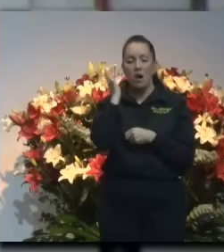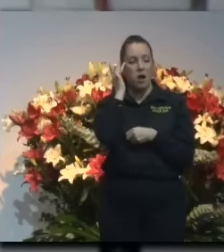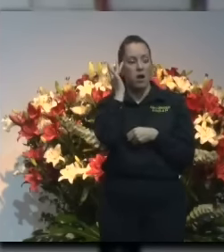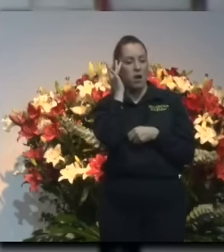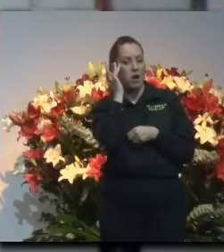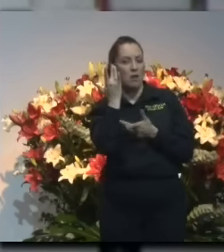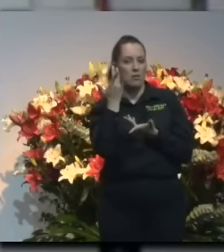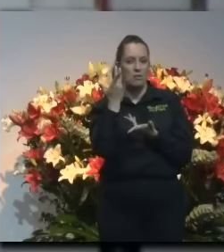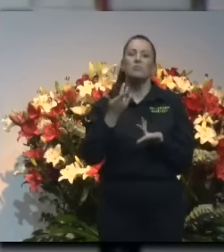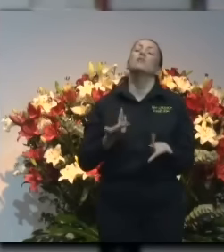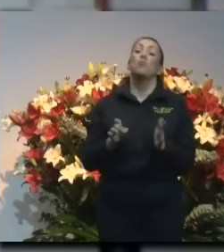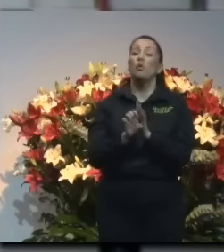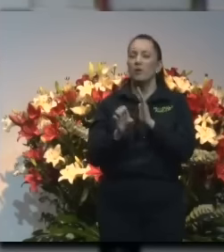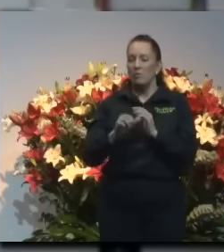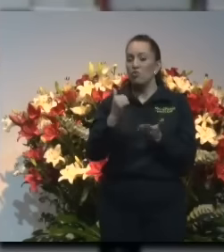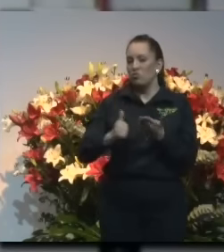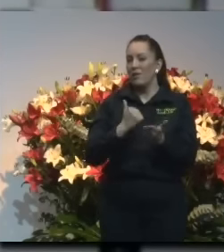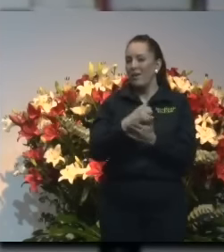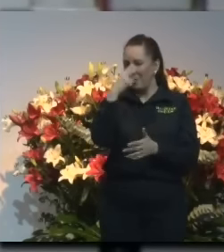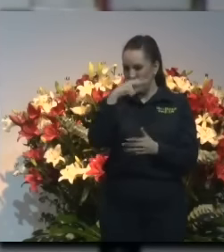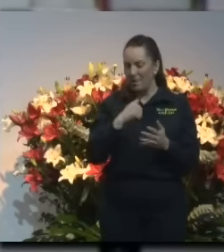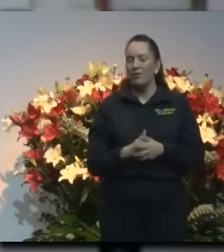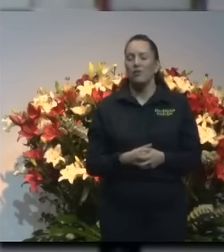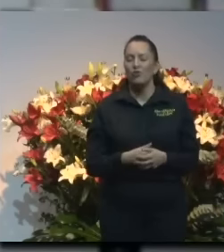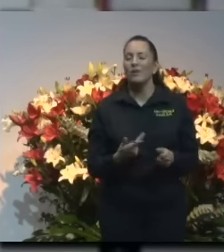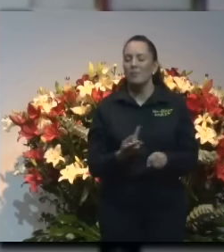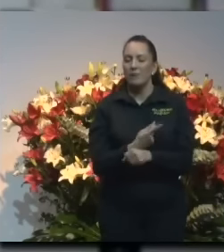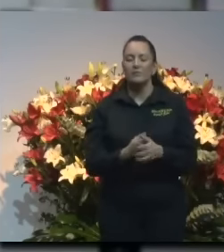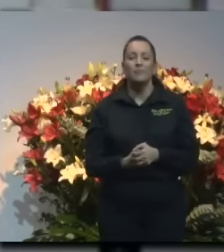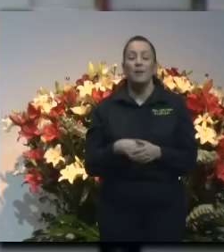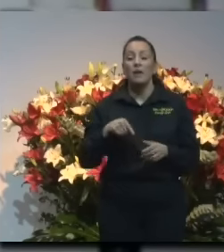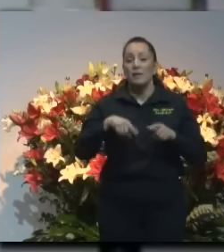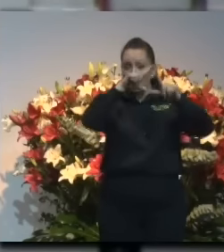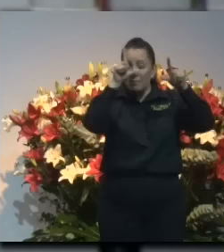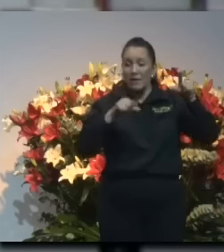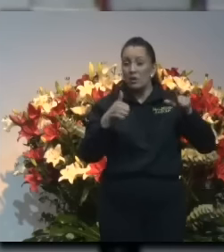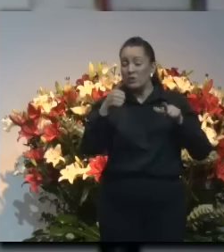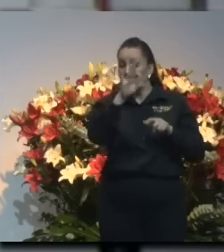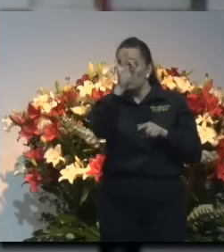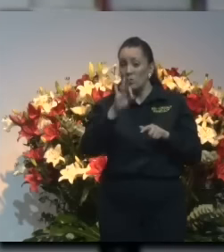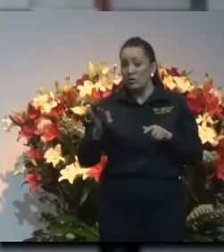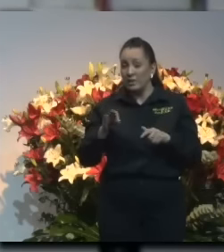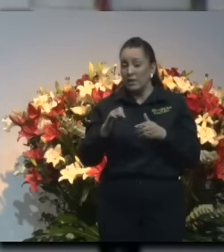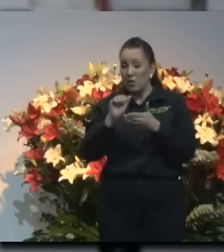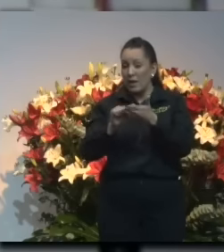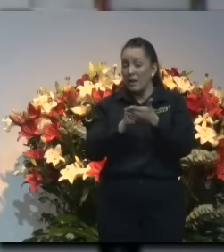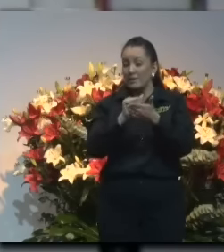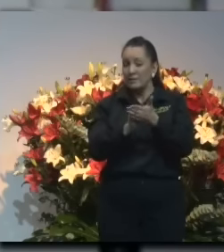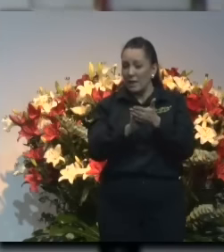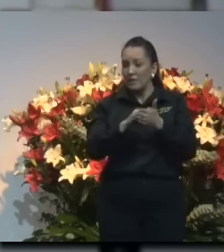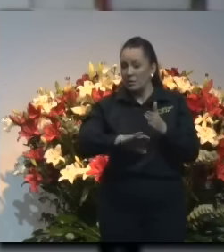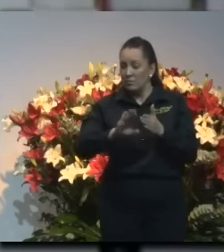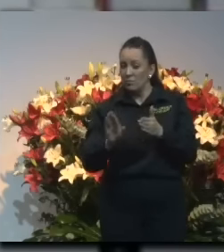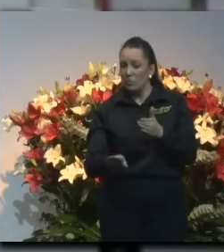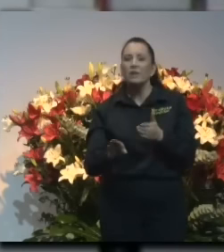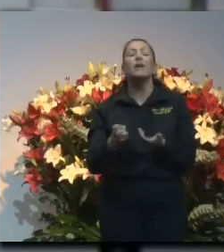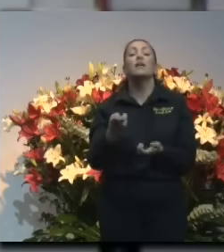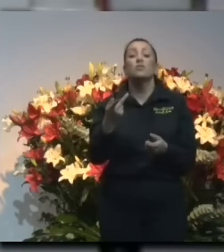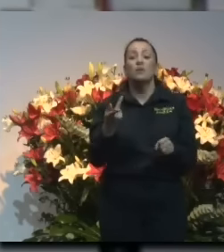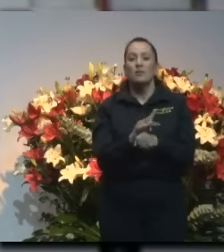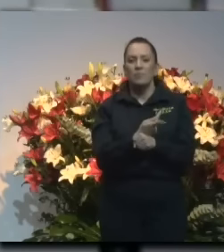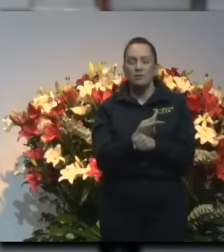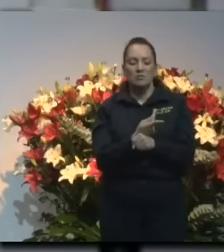es que en el país el 6% de las actas de defunción tienen una causa